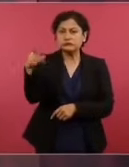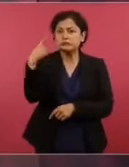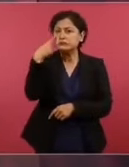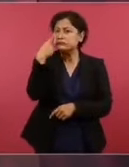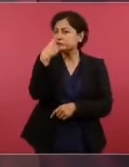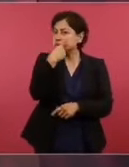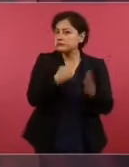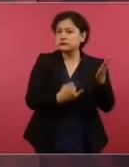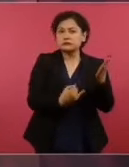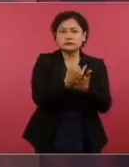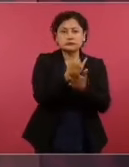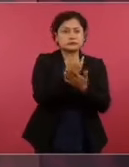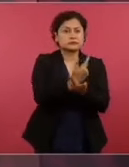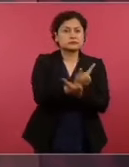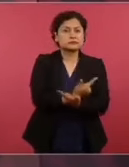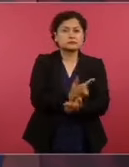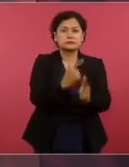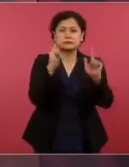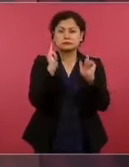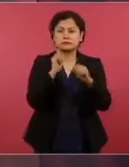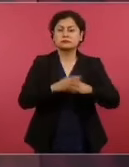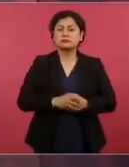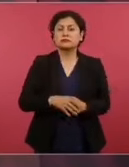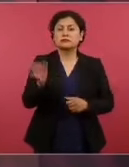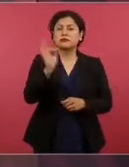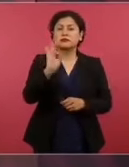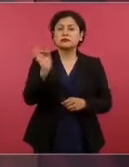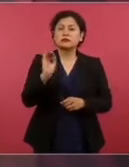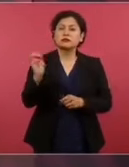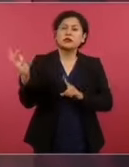Y si los están hostigando mucho,